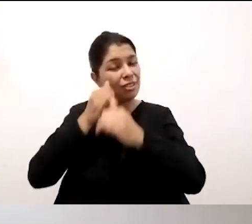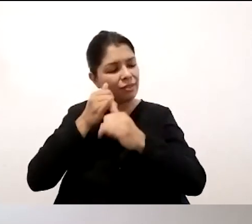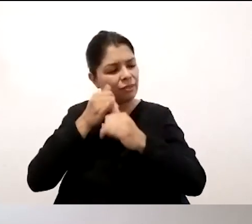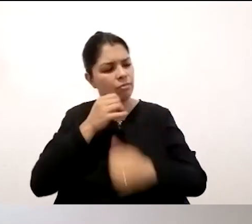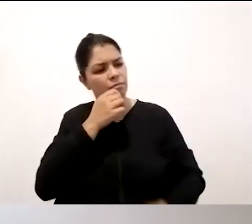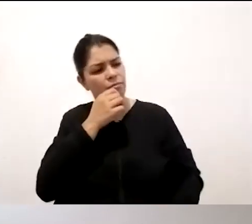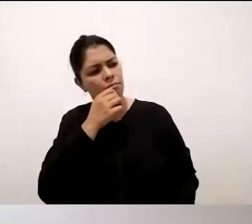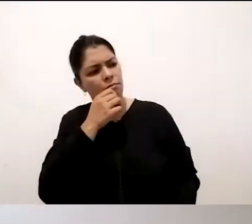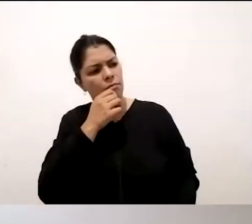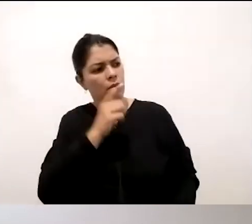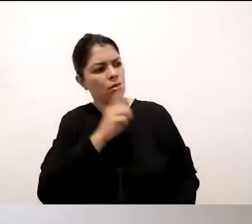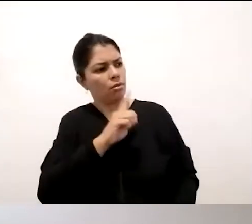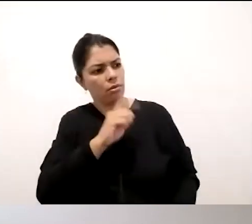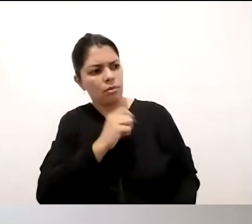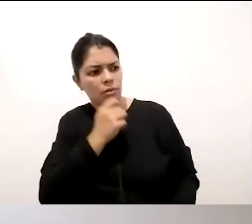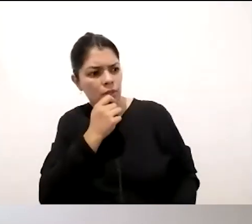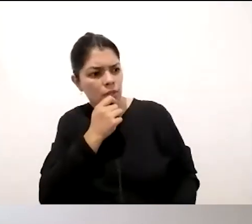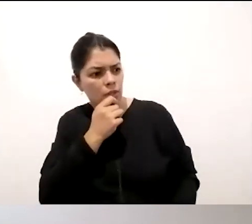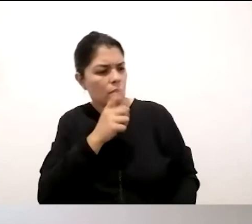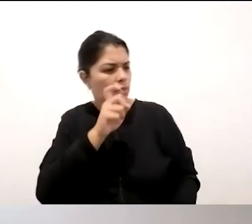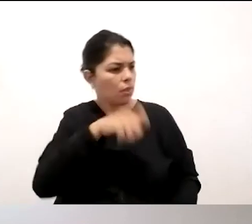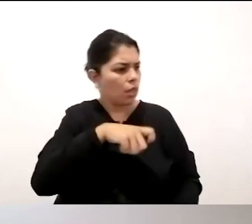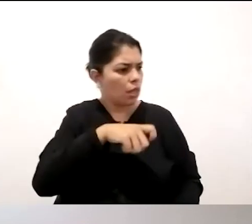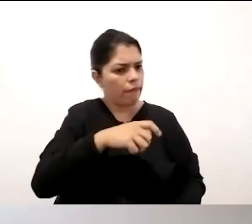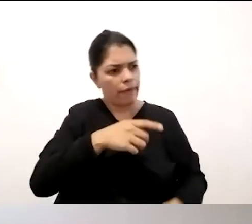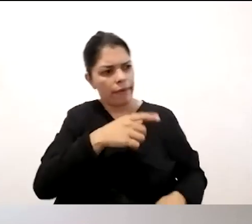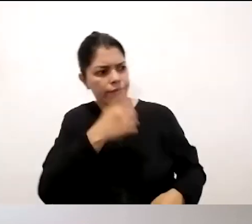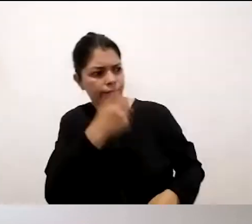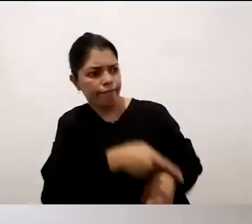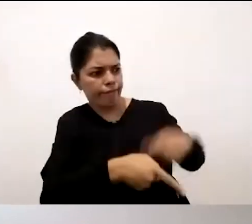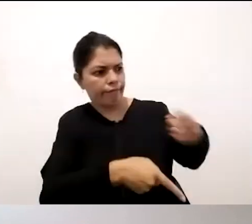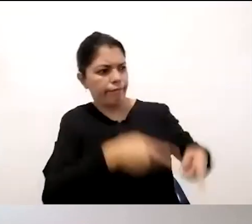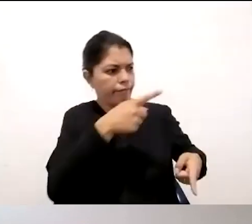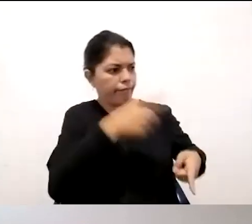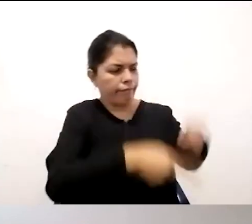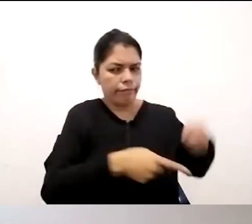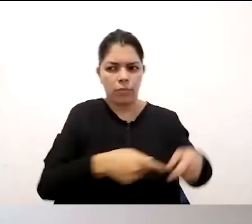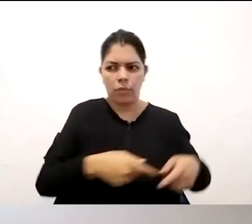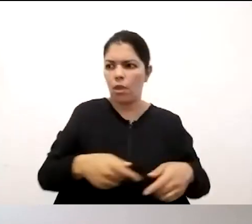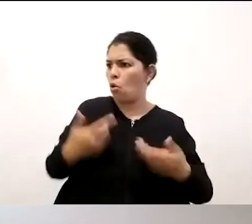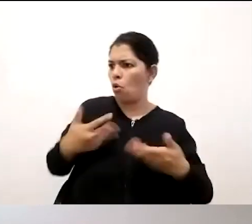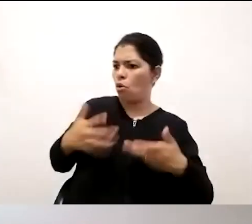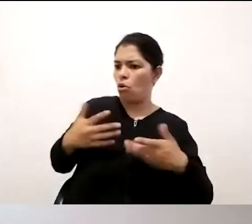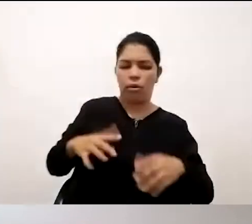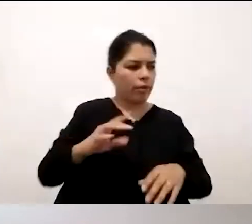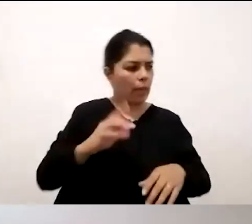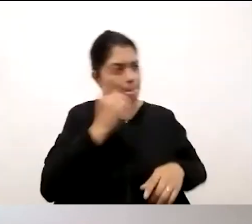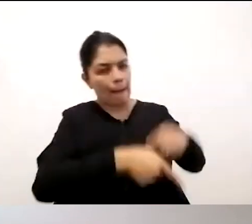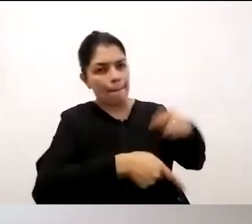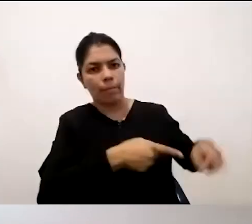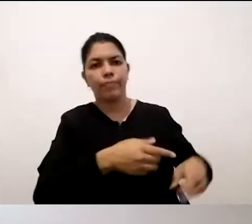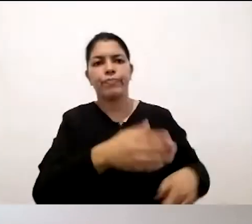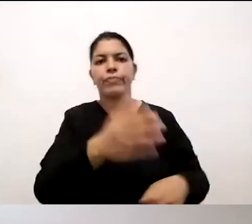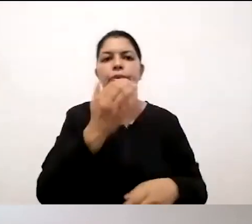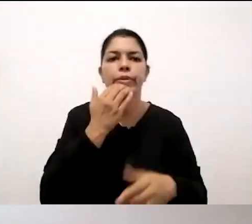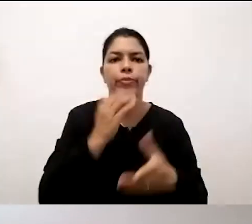justificar diferentes prácticas que pues se han puesto en duda en los últimos años. Dentro de esas prácticas más comunes pues